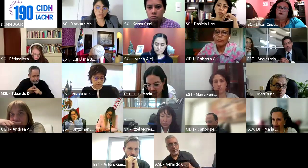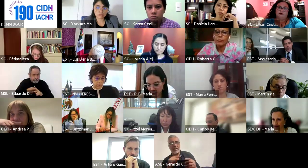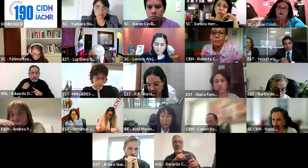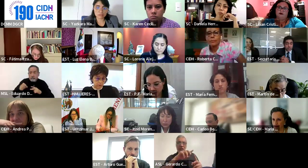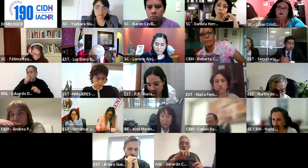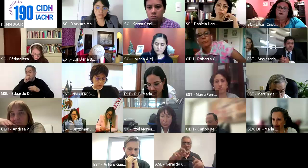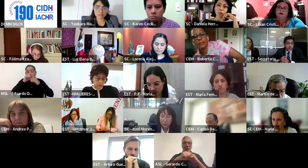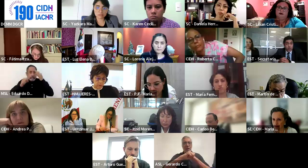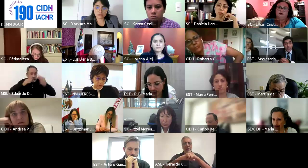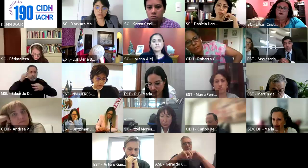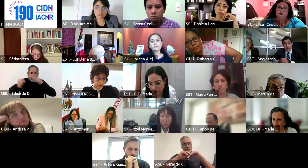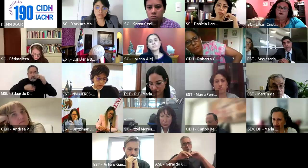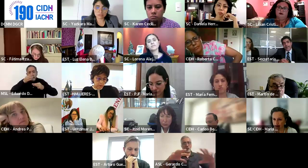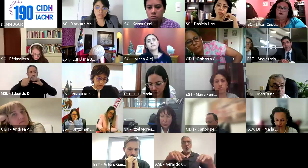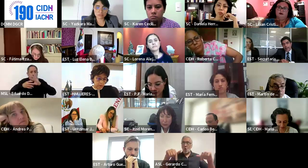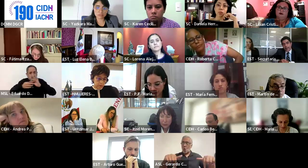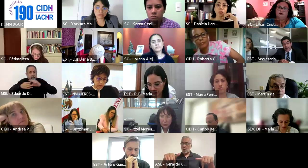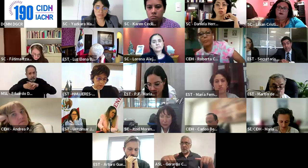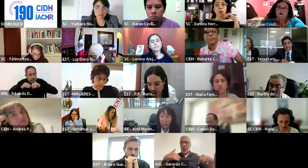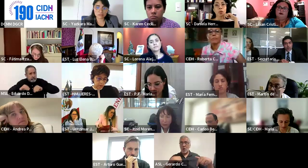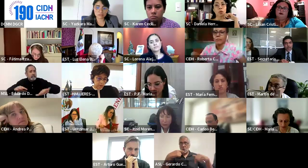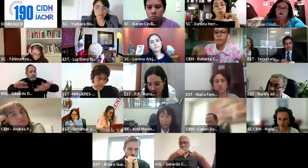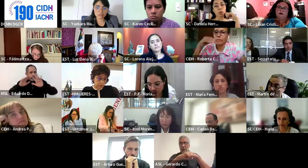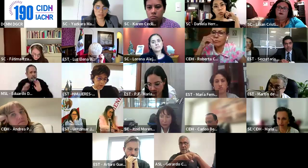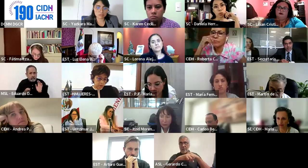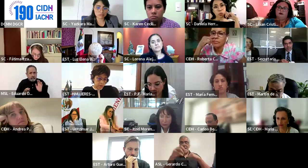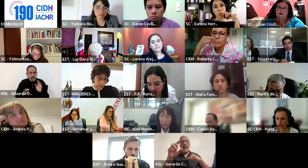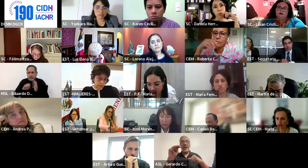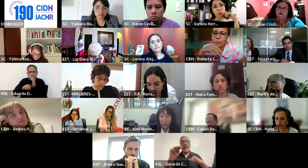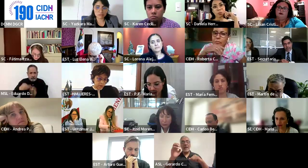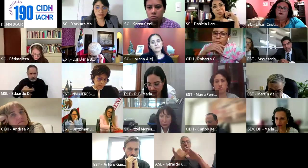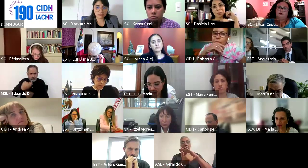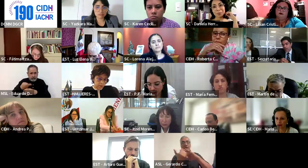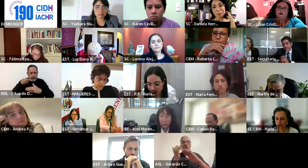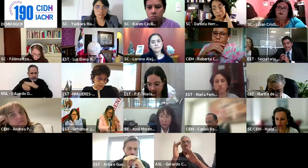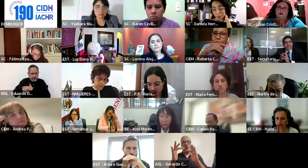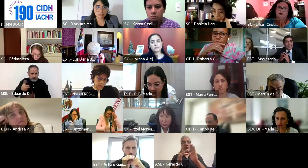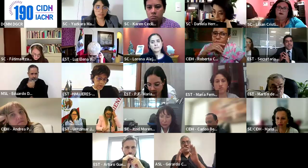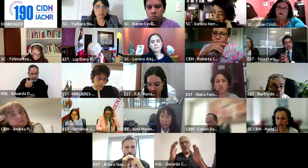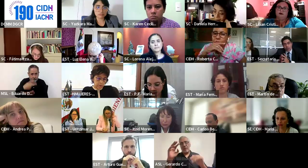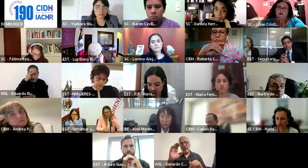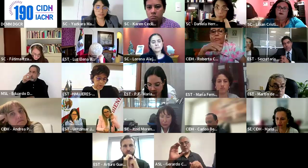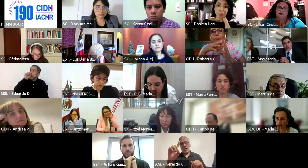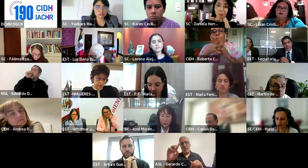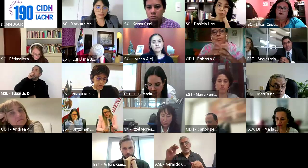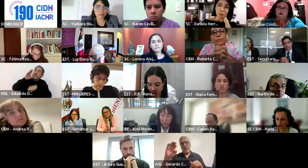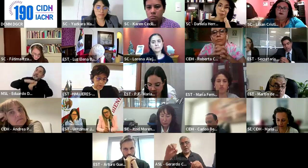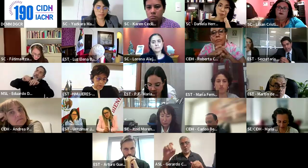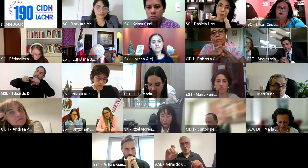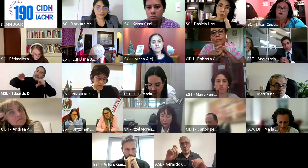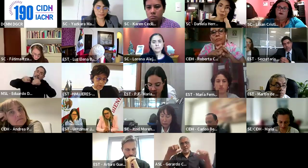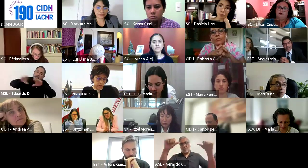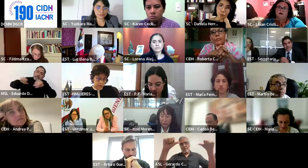de difusión. Hoy mismo hay una en el metro de la Ciudad de México, por ejemplo, y de atención de muchas de